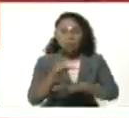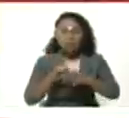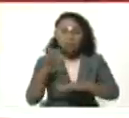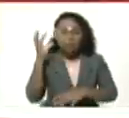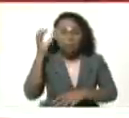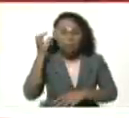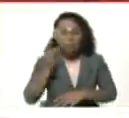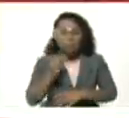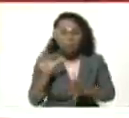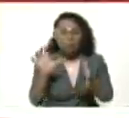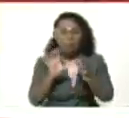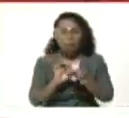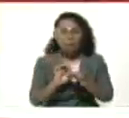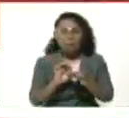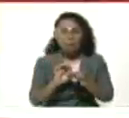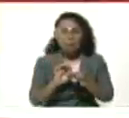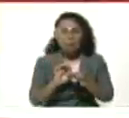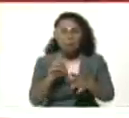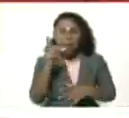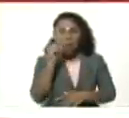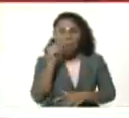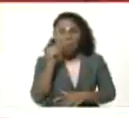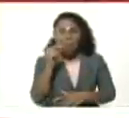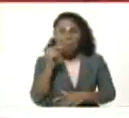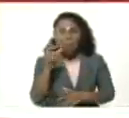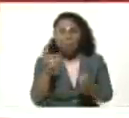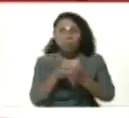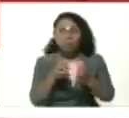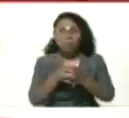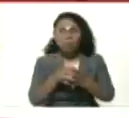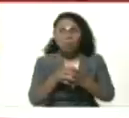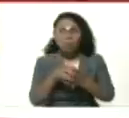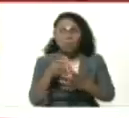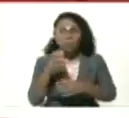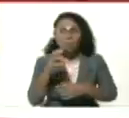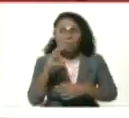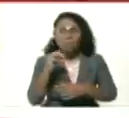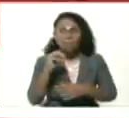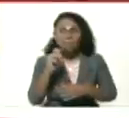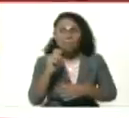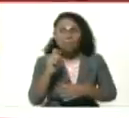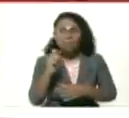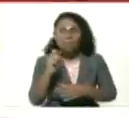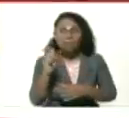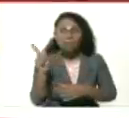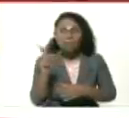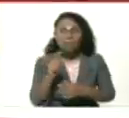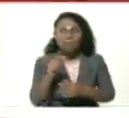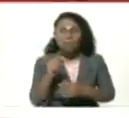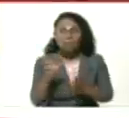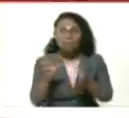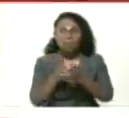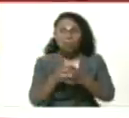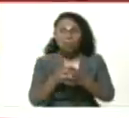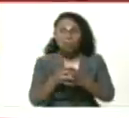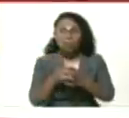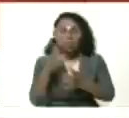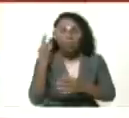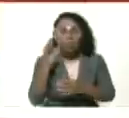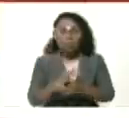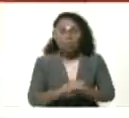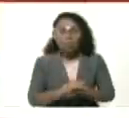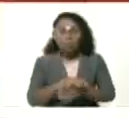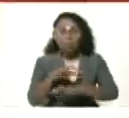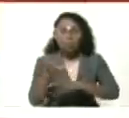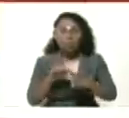Beirí Eliani Pulgar, del partido MEC, Beirí Eliani Pulgar, del partido MEC, municipio